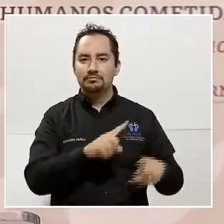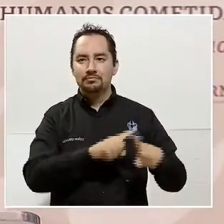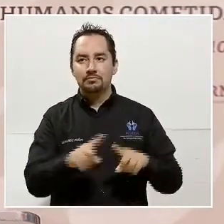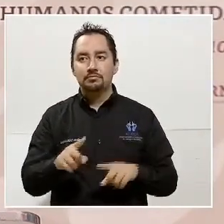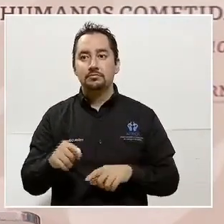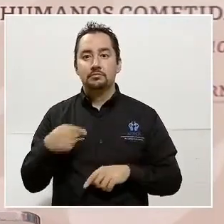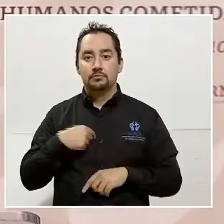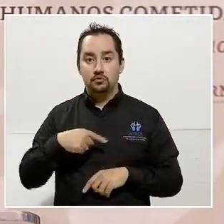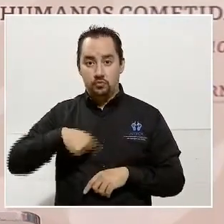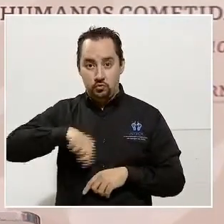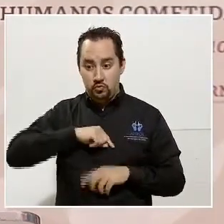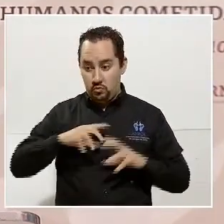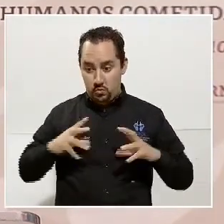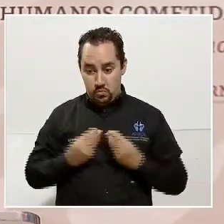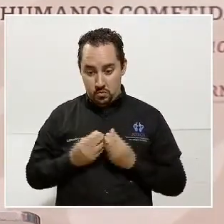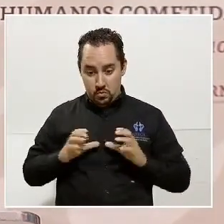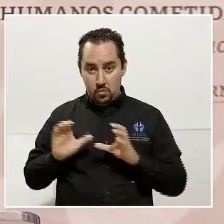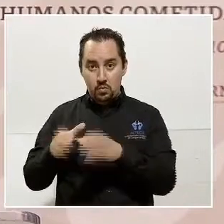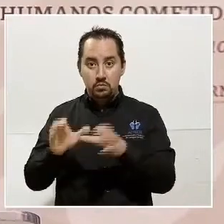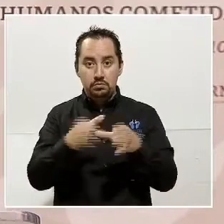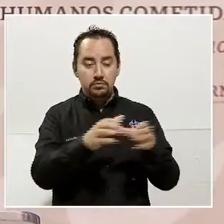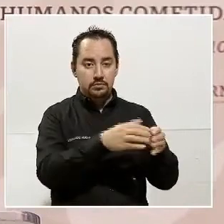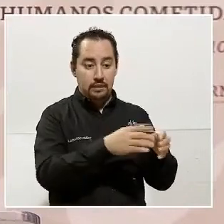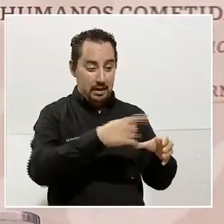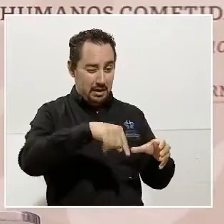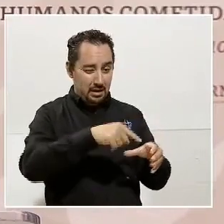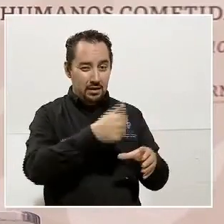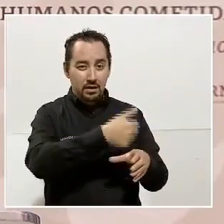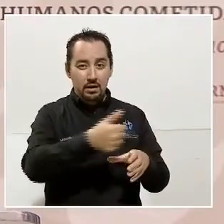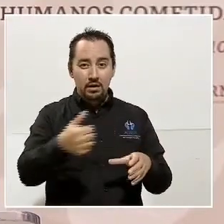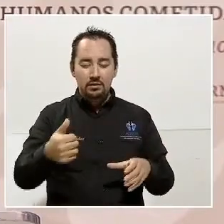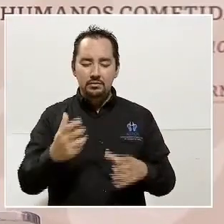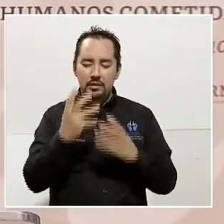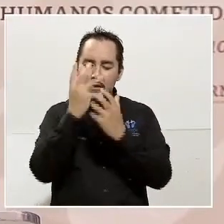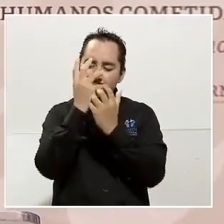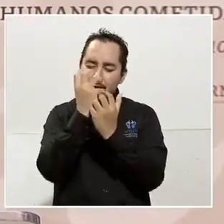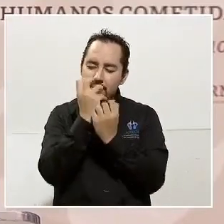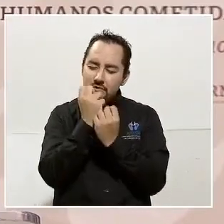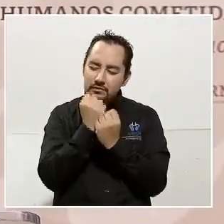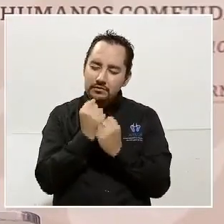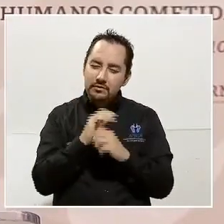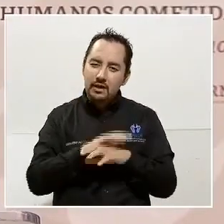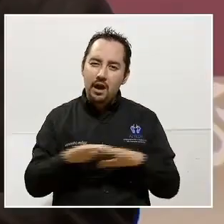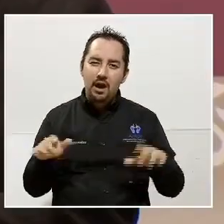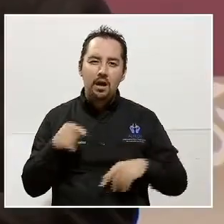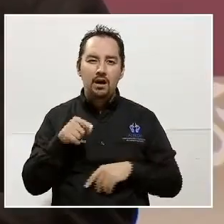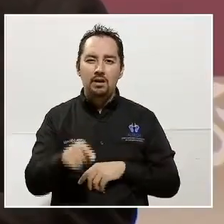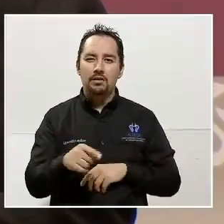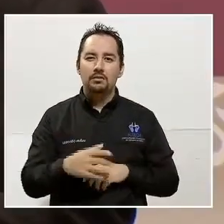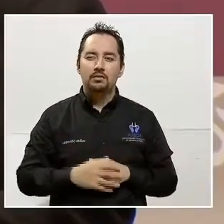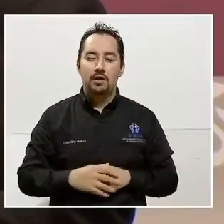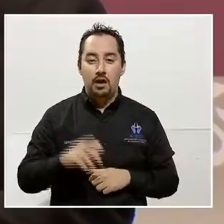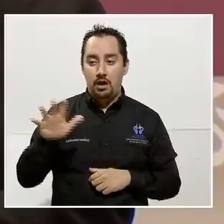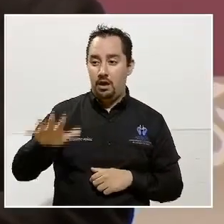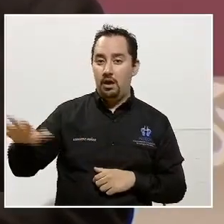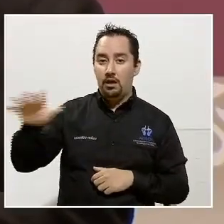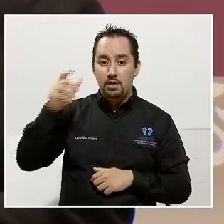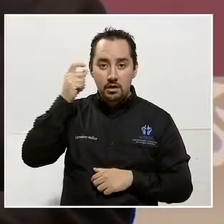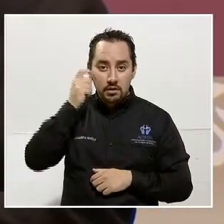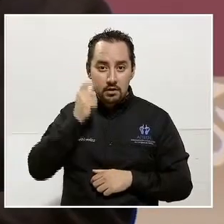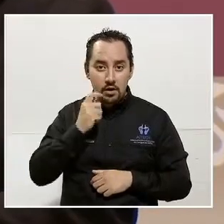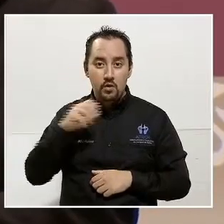a nuestras comunidades deshechas, arrasadas y bombardeadas en Guerrero,